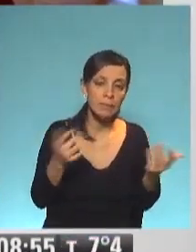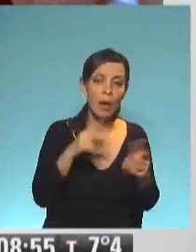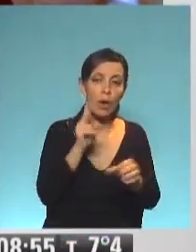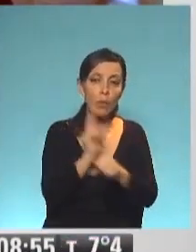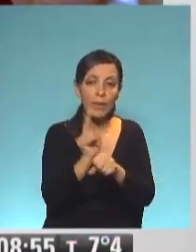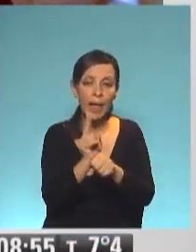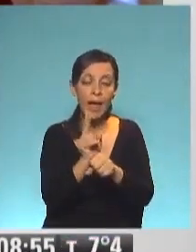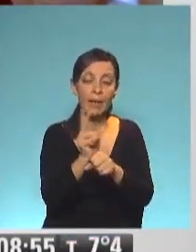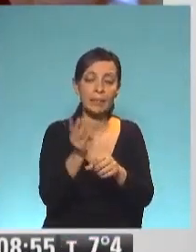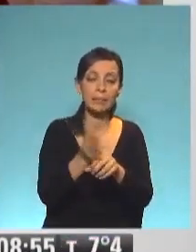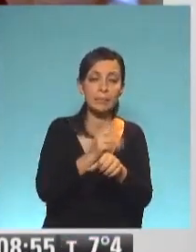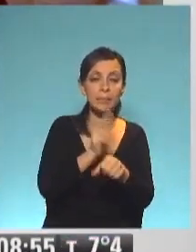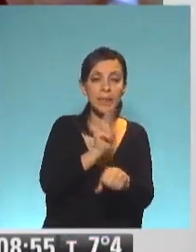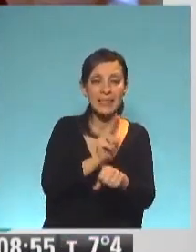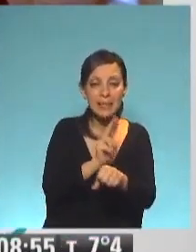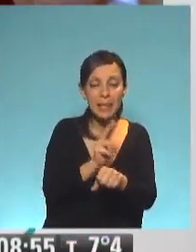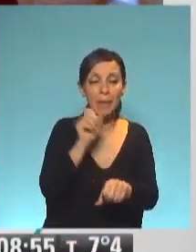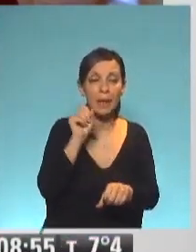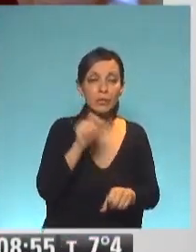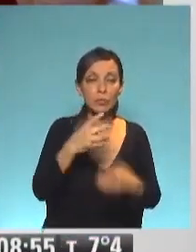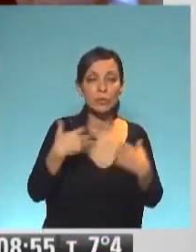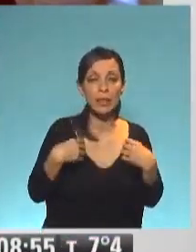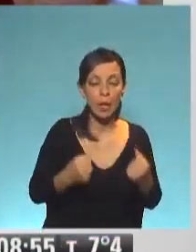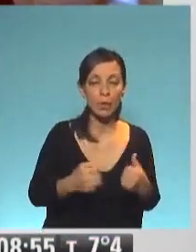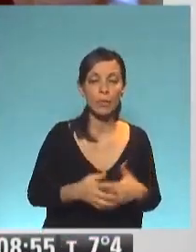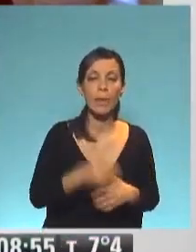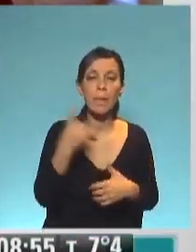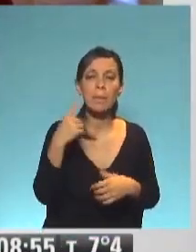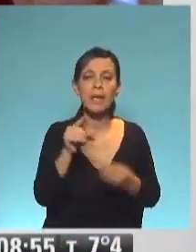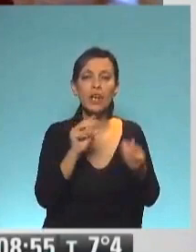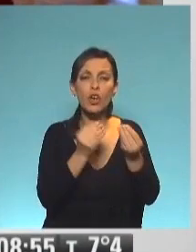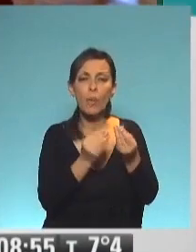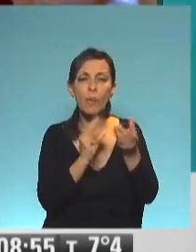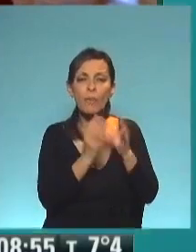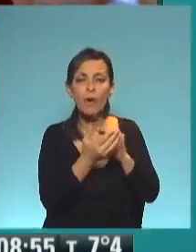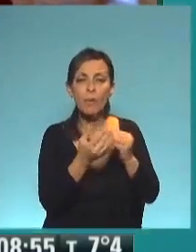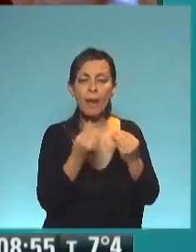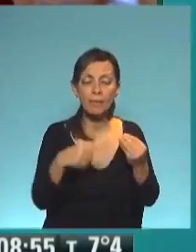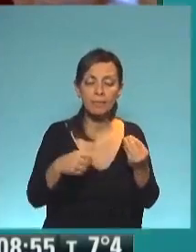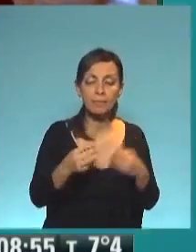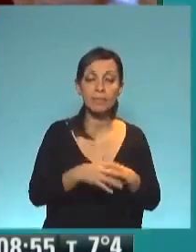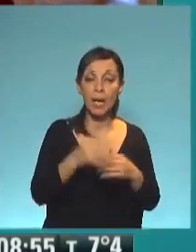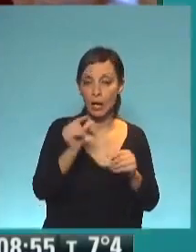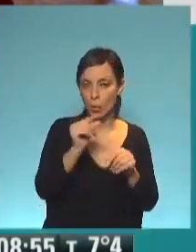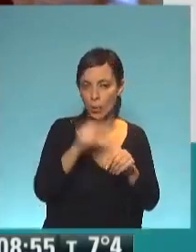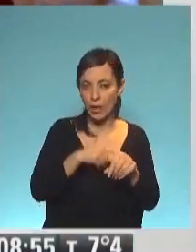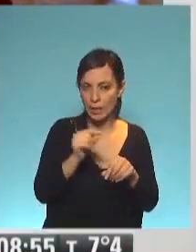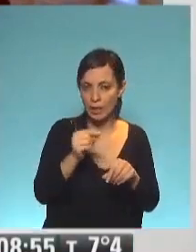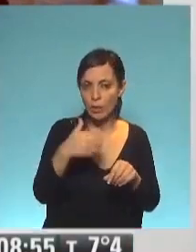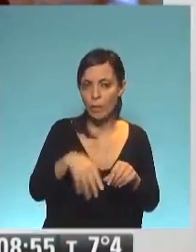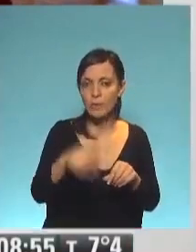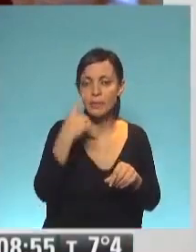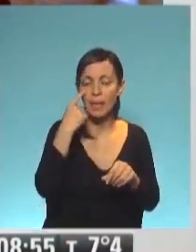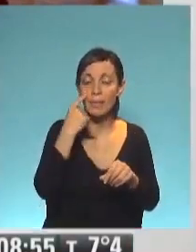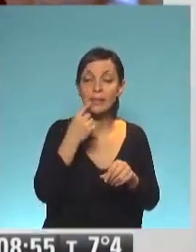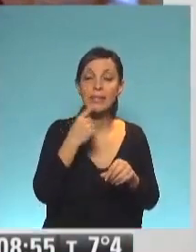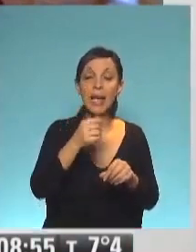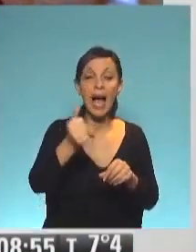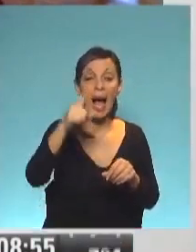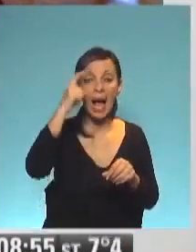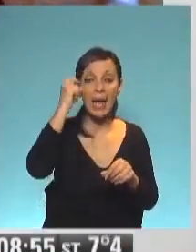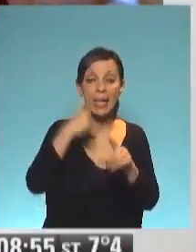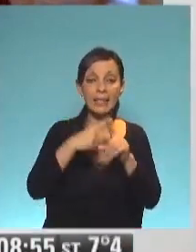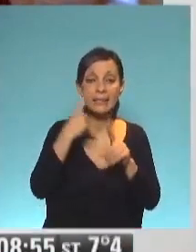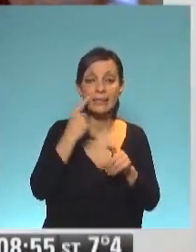y preservar su salud y la de sus entornos. Ahora, ¿qué tipo de superficie se analiza? En un ratito vamos a ver si podemos contactarlo a Alexis Edelstein,